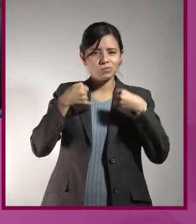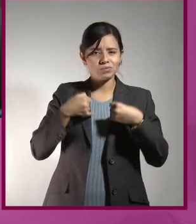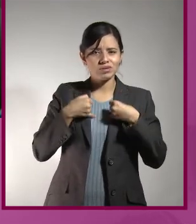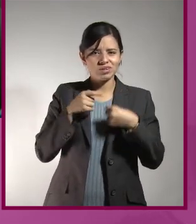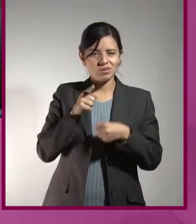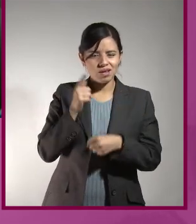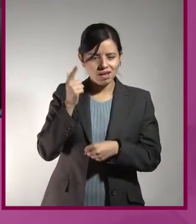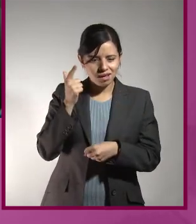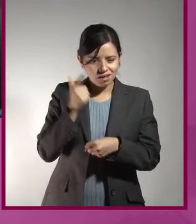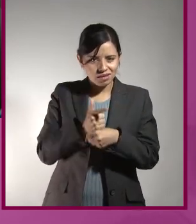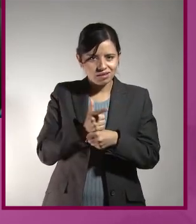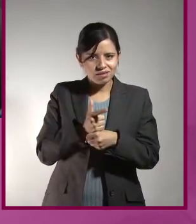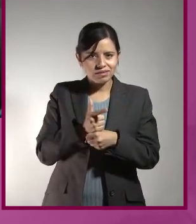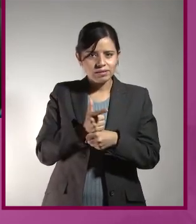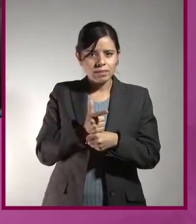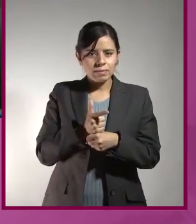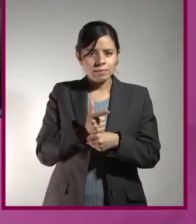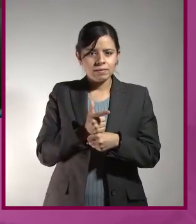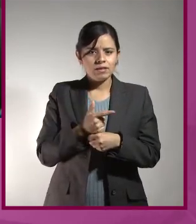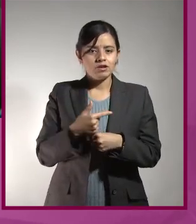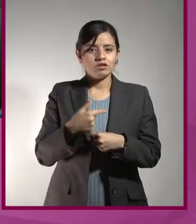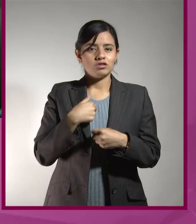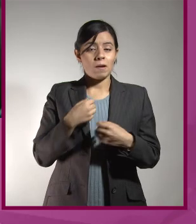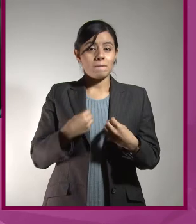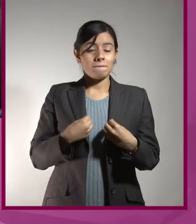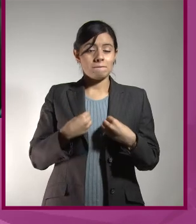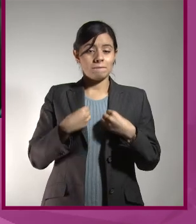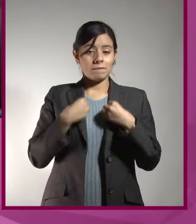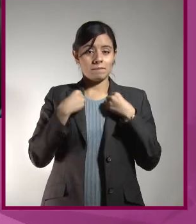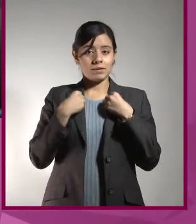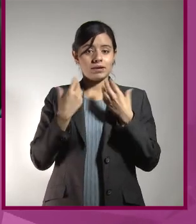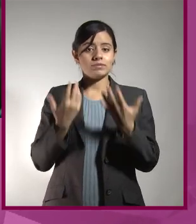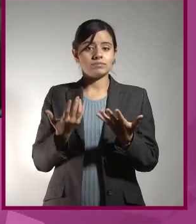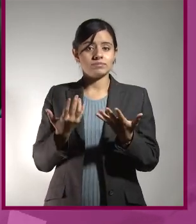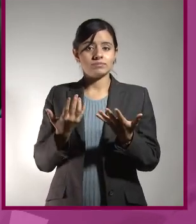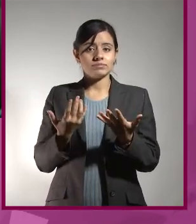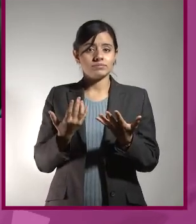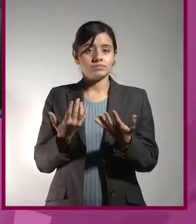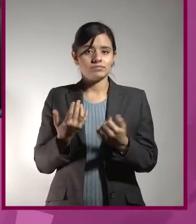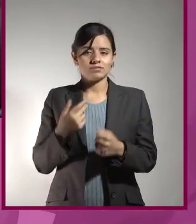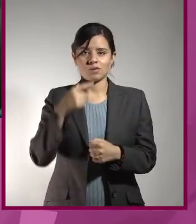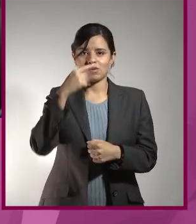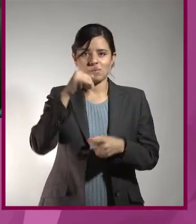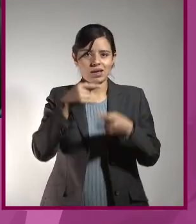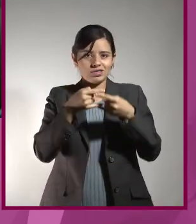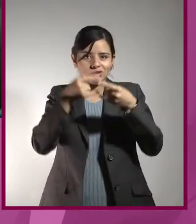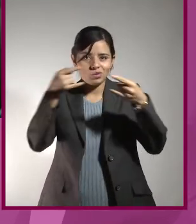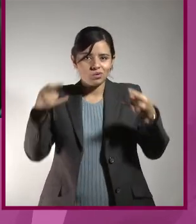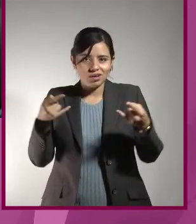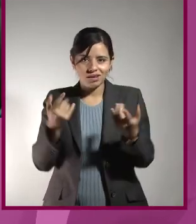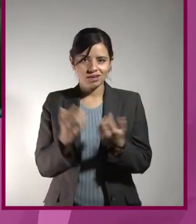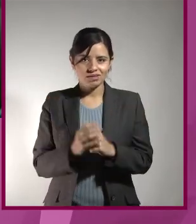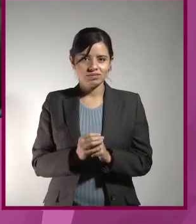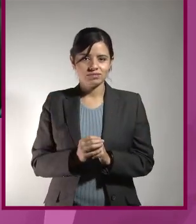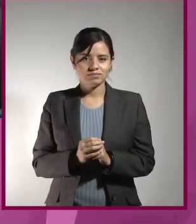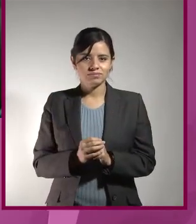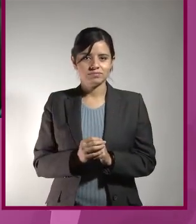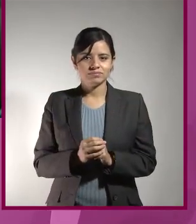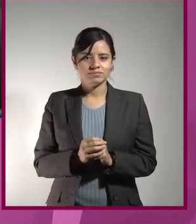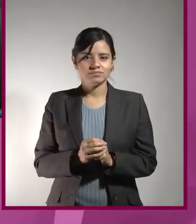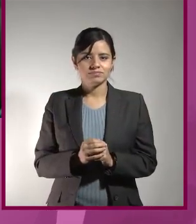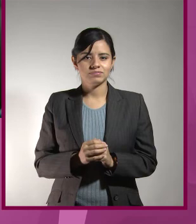darás cuenta que has vivido un momento que pertenece a la historia.